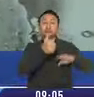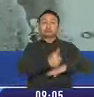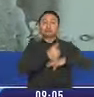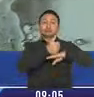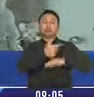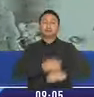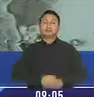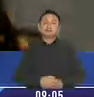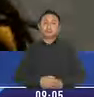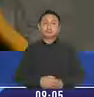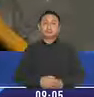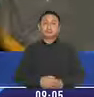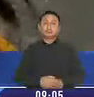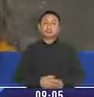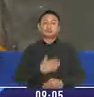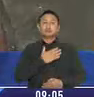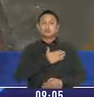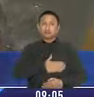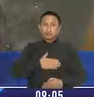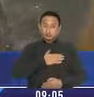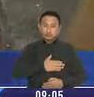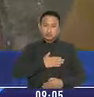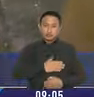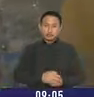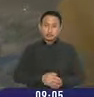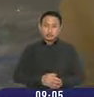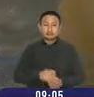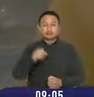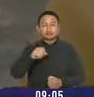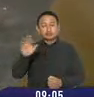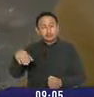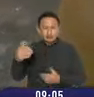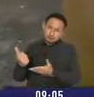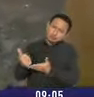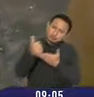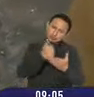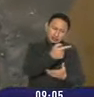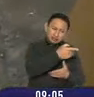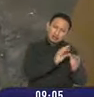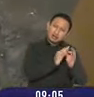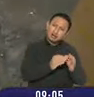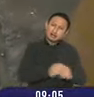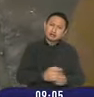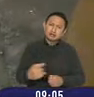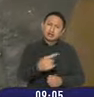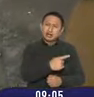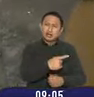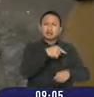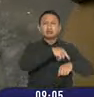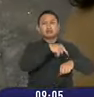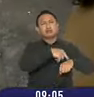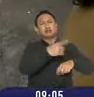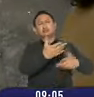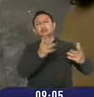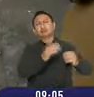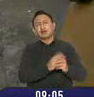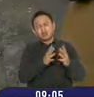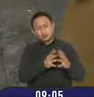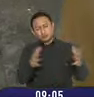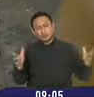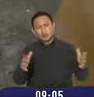autoridades competentes. Que por favor se comidan en venir a arreglar porque ya estamos bien